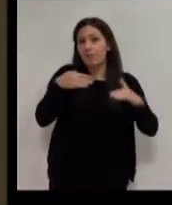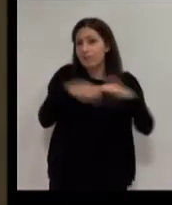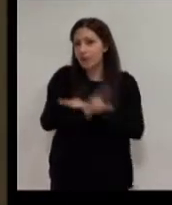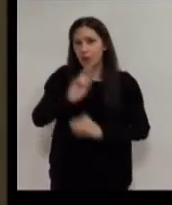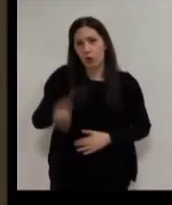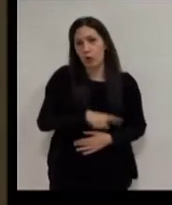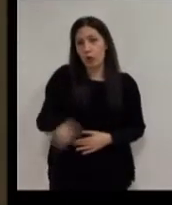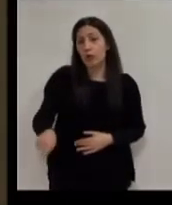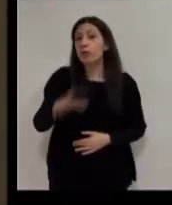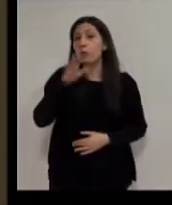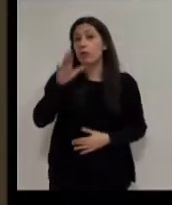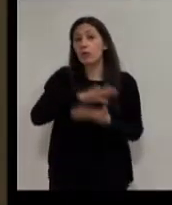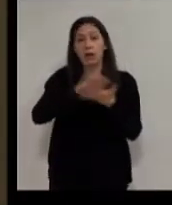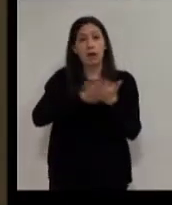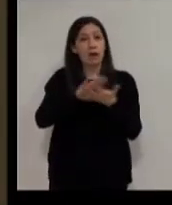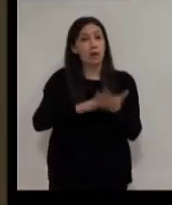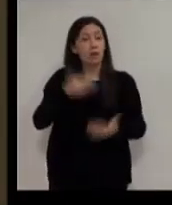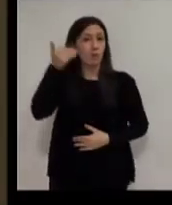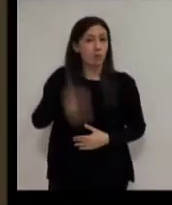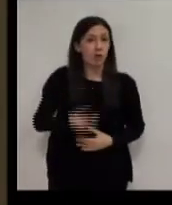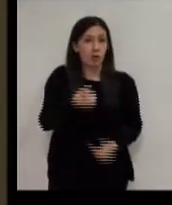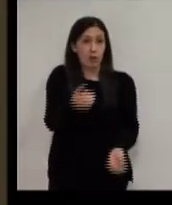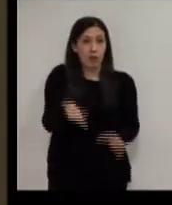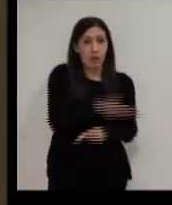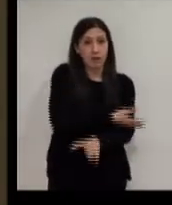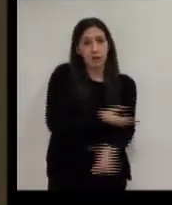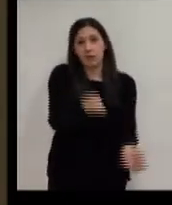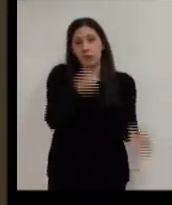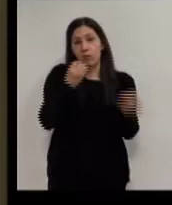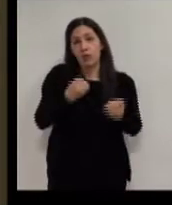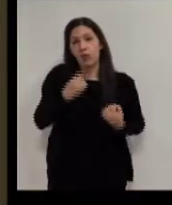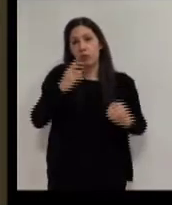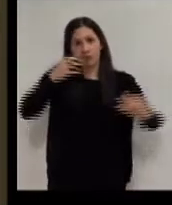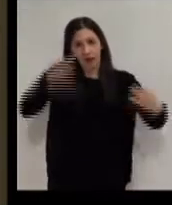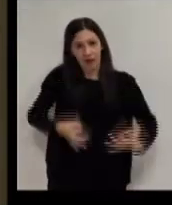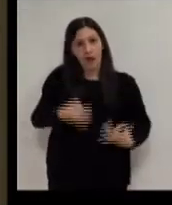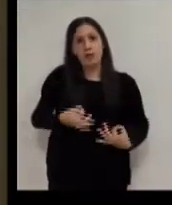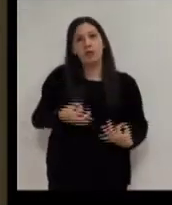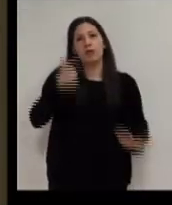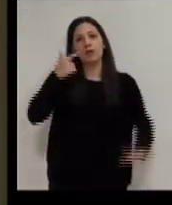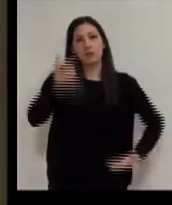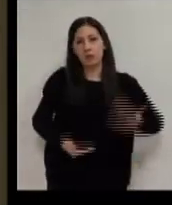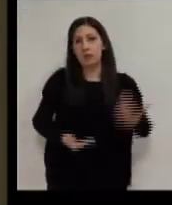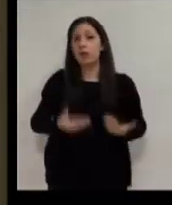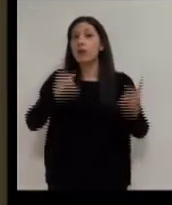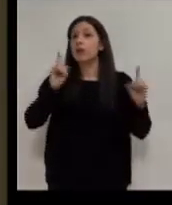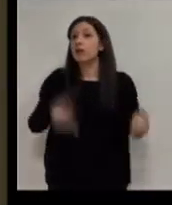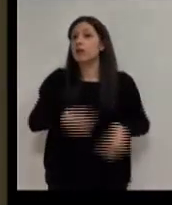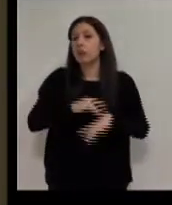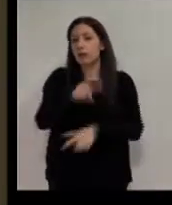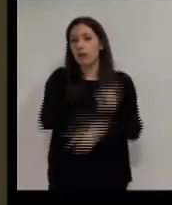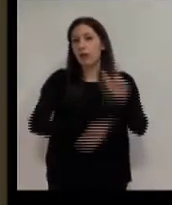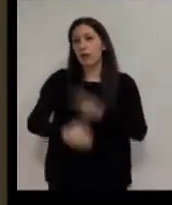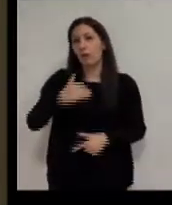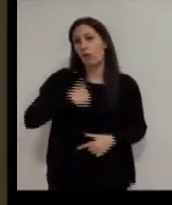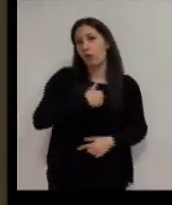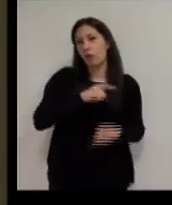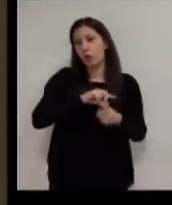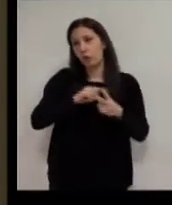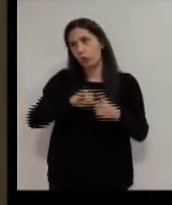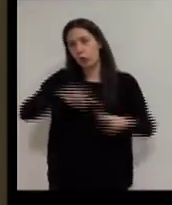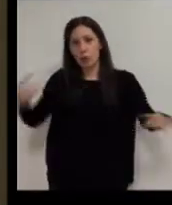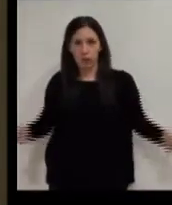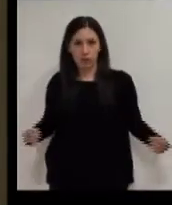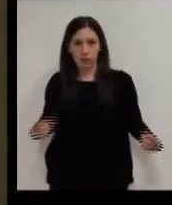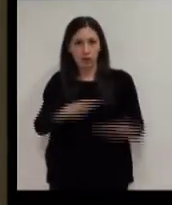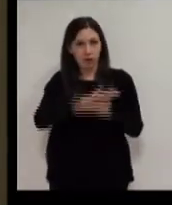hablo de la necesidad de que la información sea veraz y muchas veces contrastada. Y además la agencia de viajes tiene un segundo papel. Vuelvo